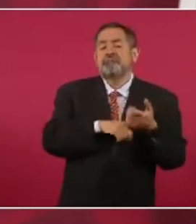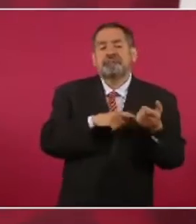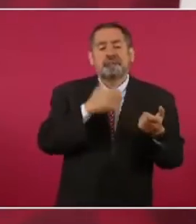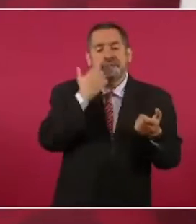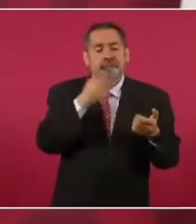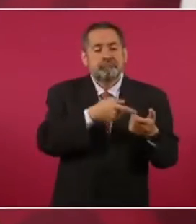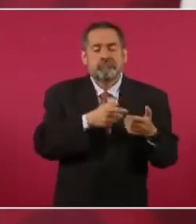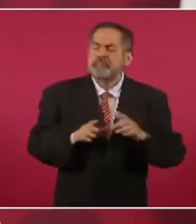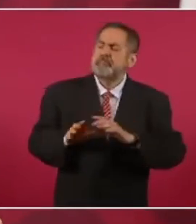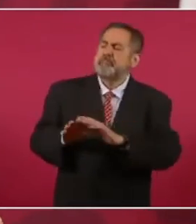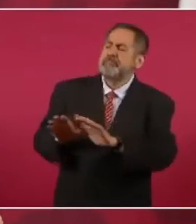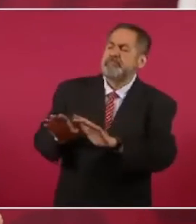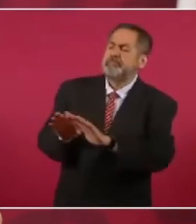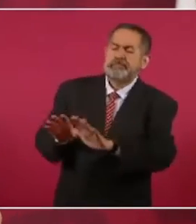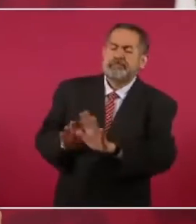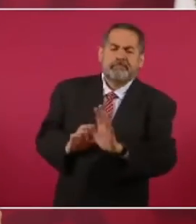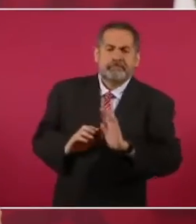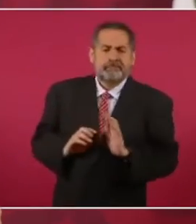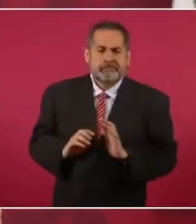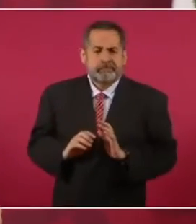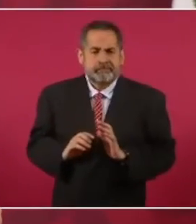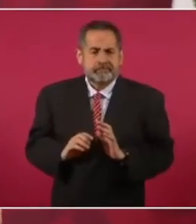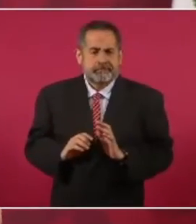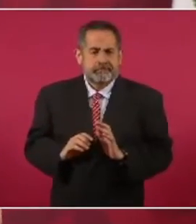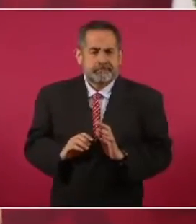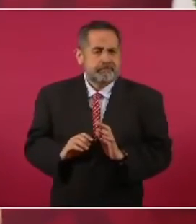que nada más haya